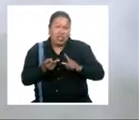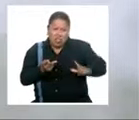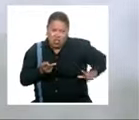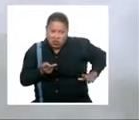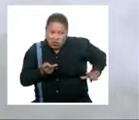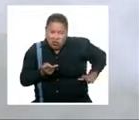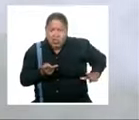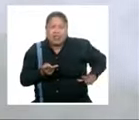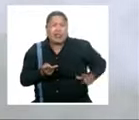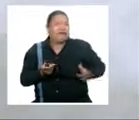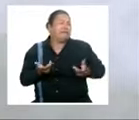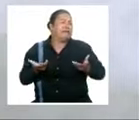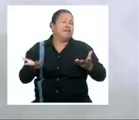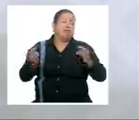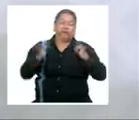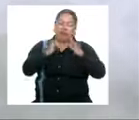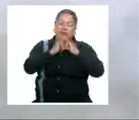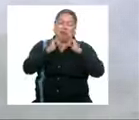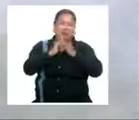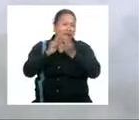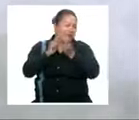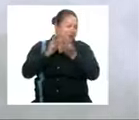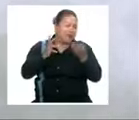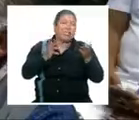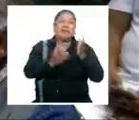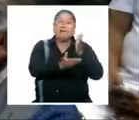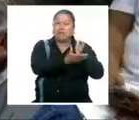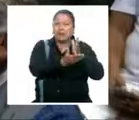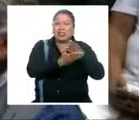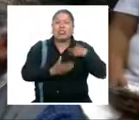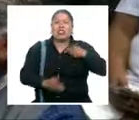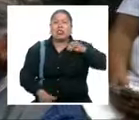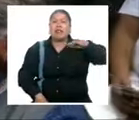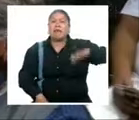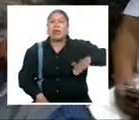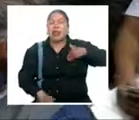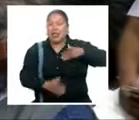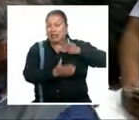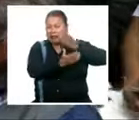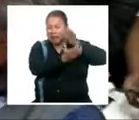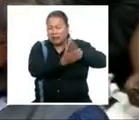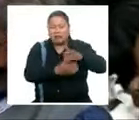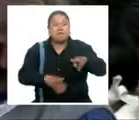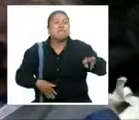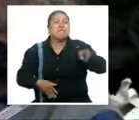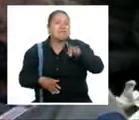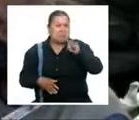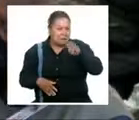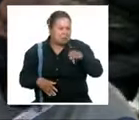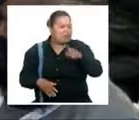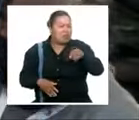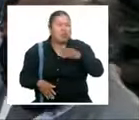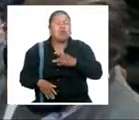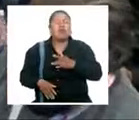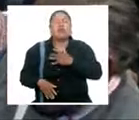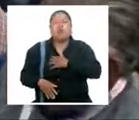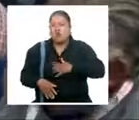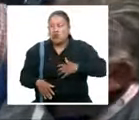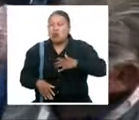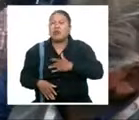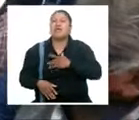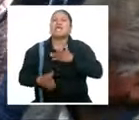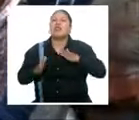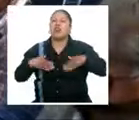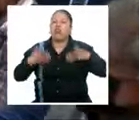gobierno, en fin, ahí estamos. Yo acabo de ir y está muy contento, tiene mucha confianza